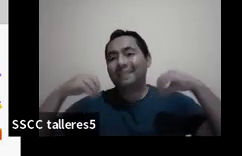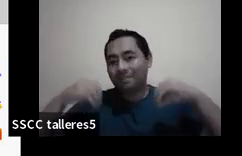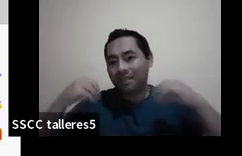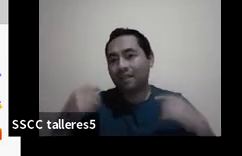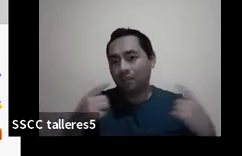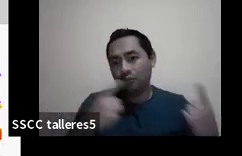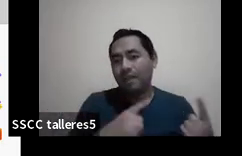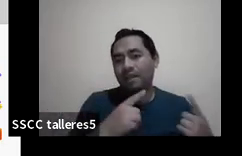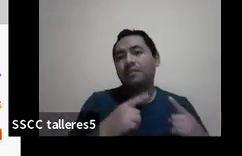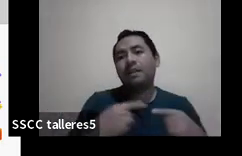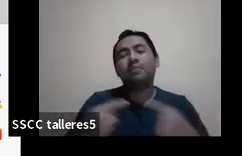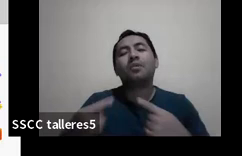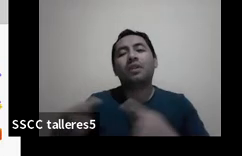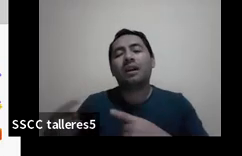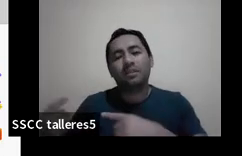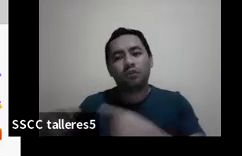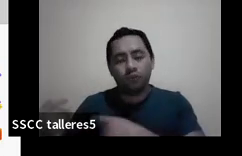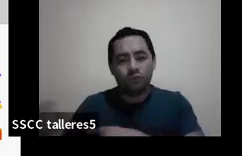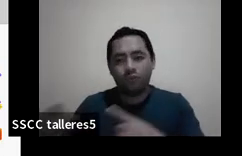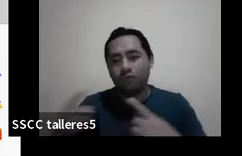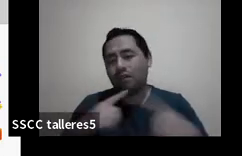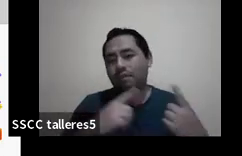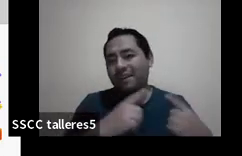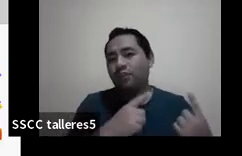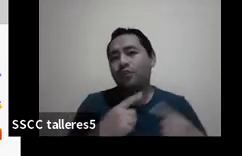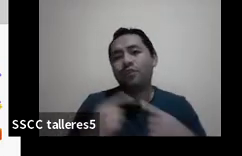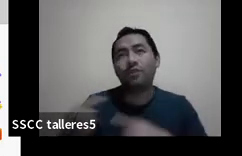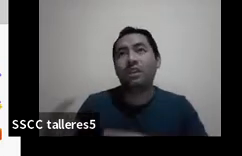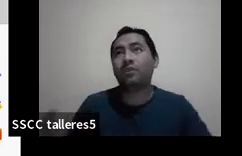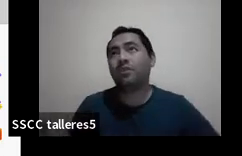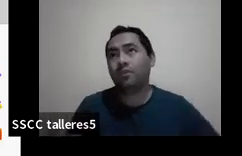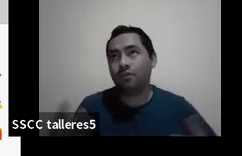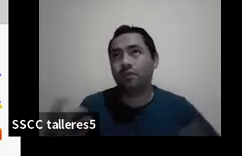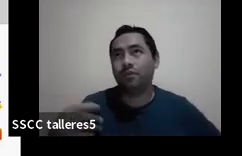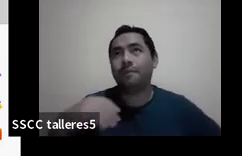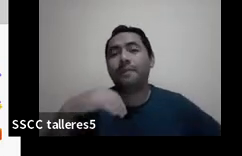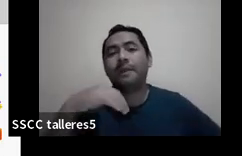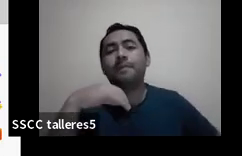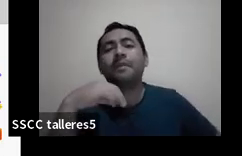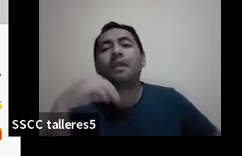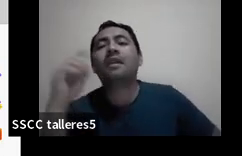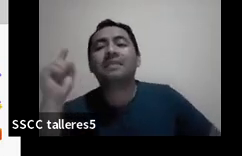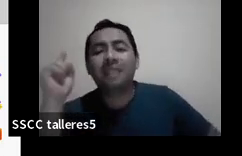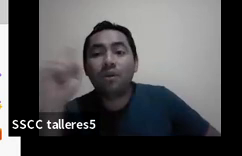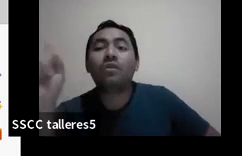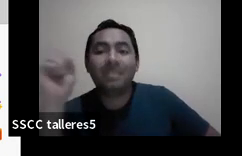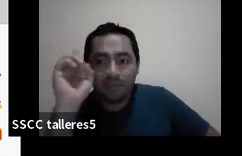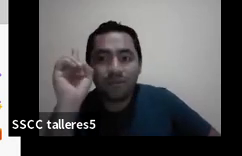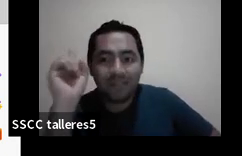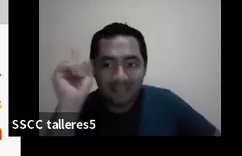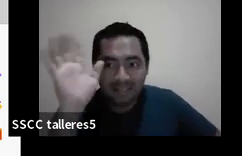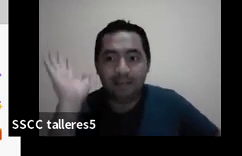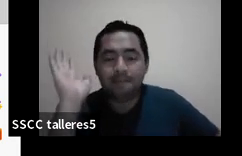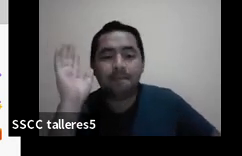no necesariamente los padres van a procrear sordos, ¿no? O sea, padres sordos, hijos sordos, no, ¿ya? Salvo